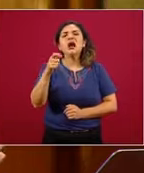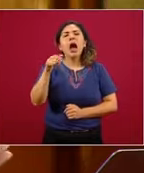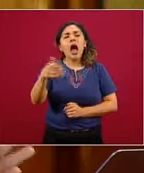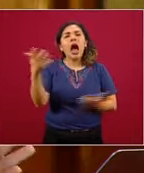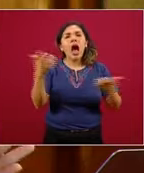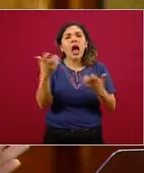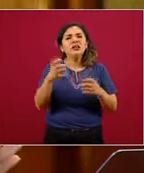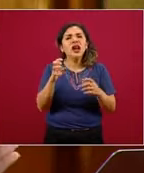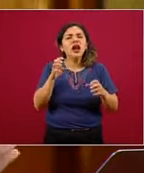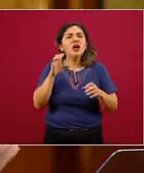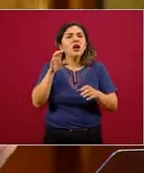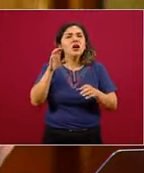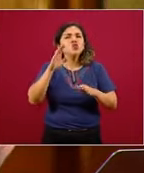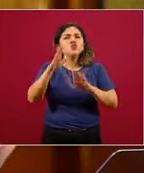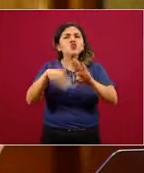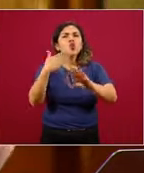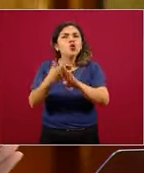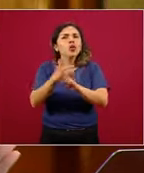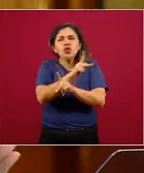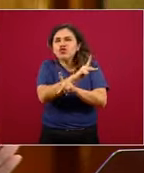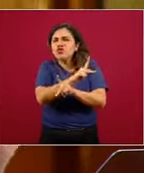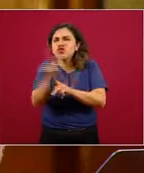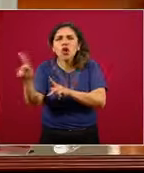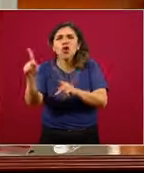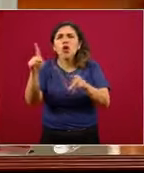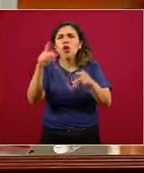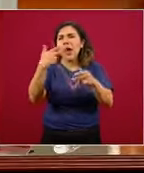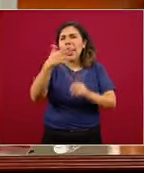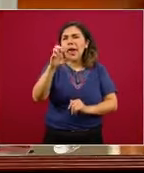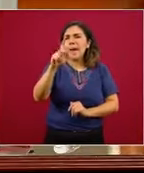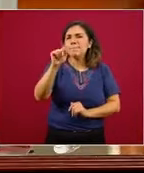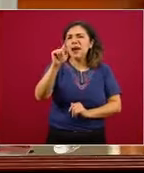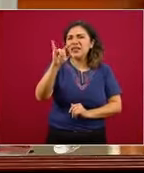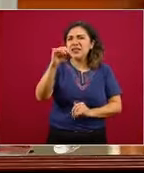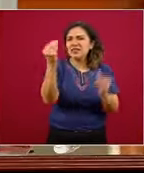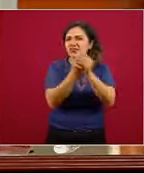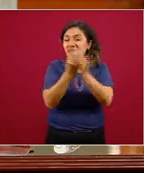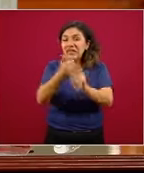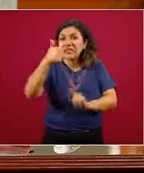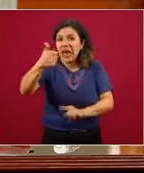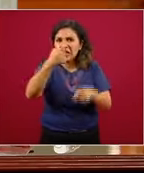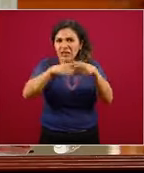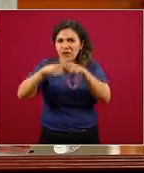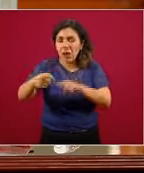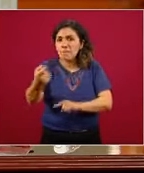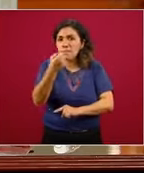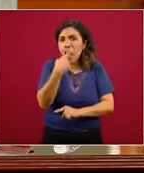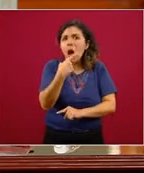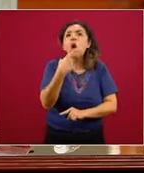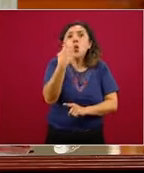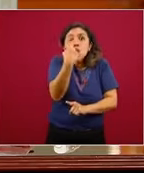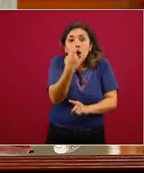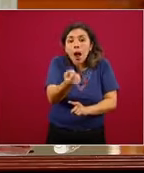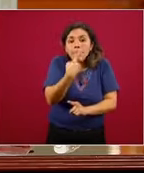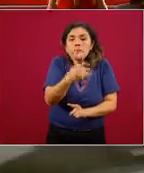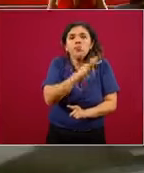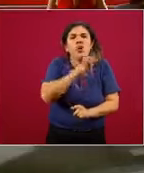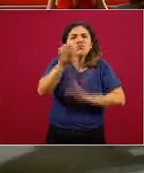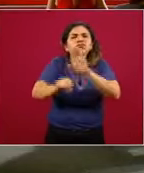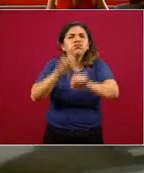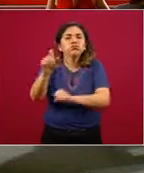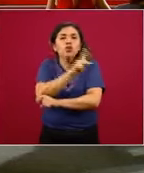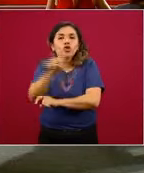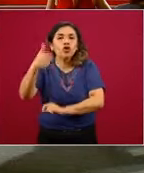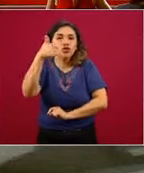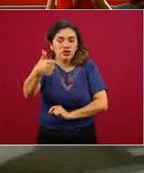van a actuar contra todos los tipos de hepatitis C, 6 genotipos y en todos los grados de fibrosis, es